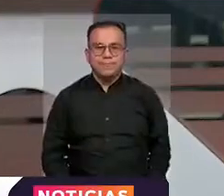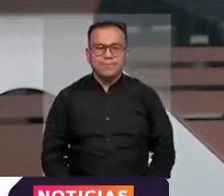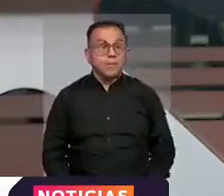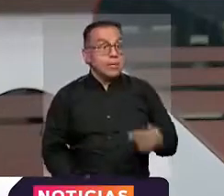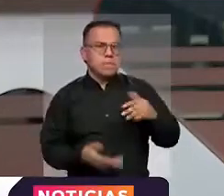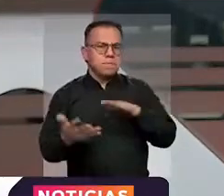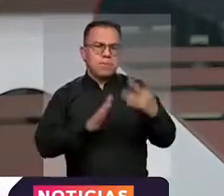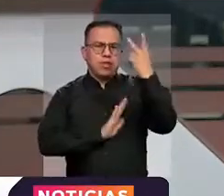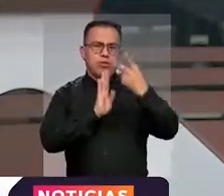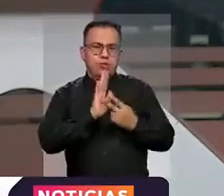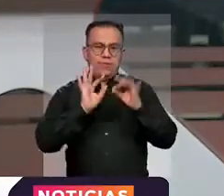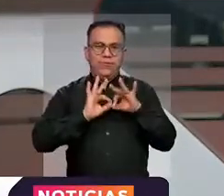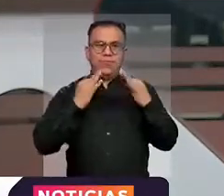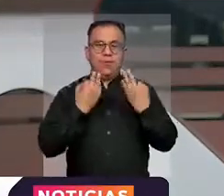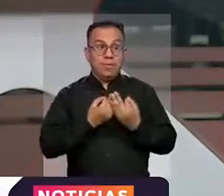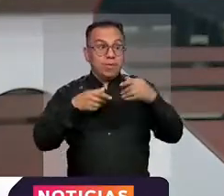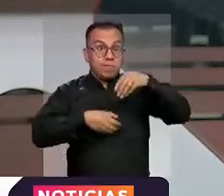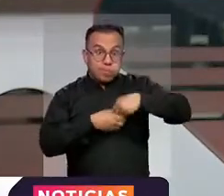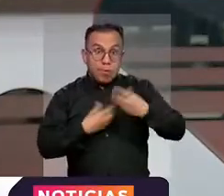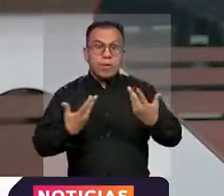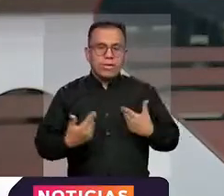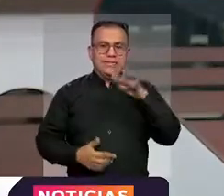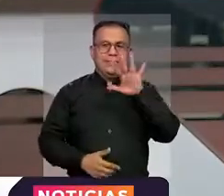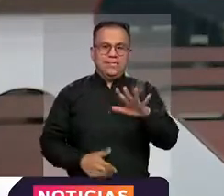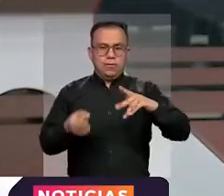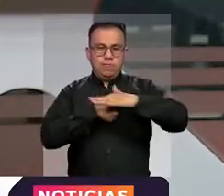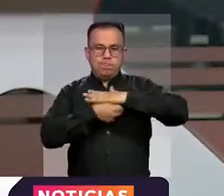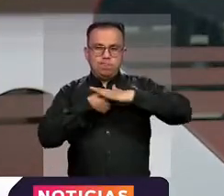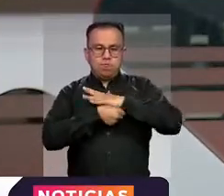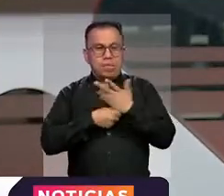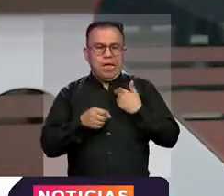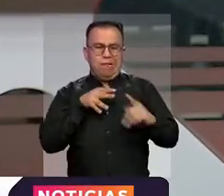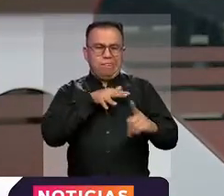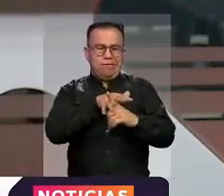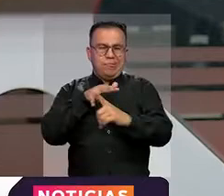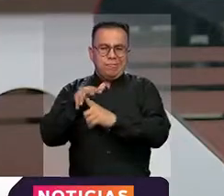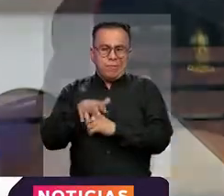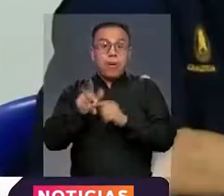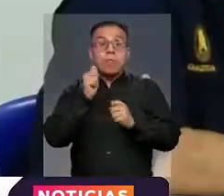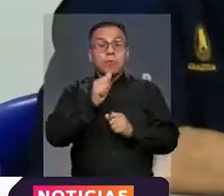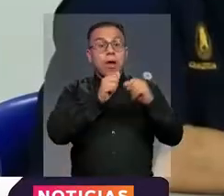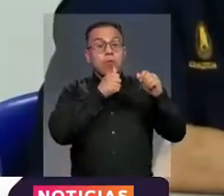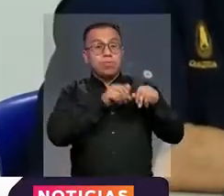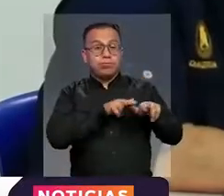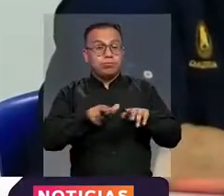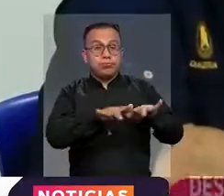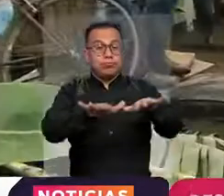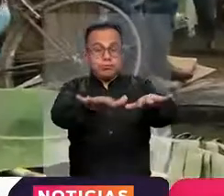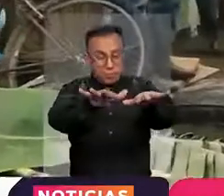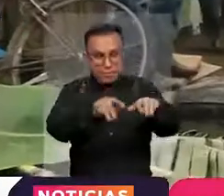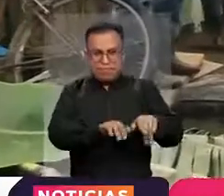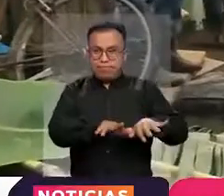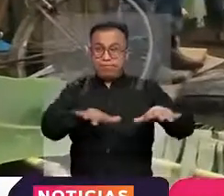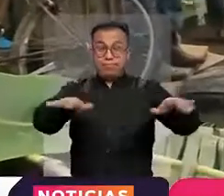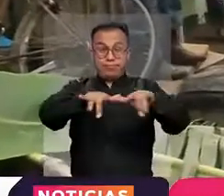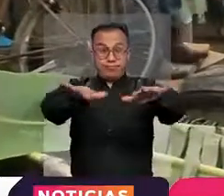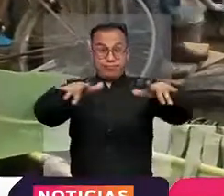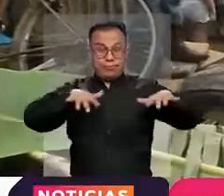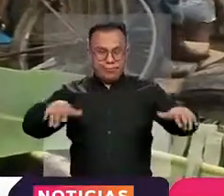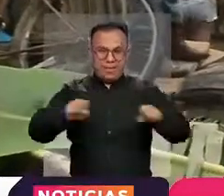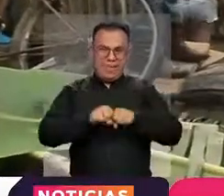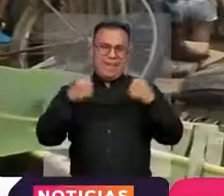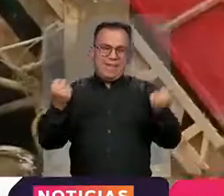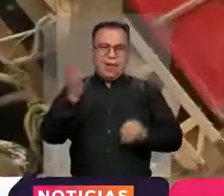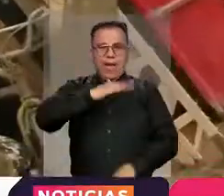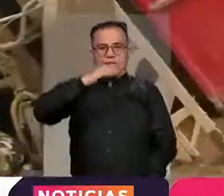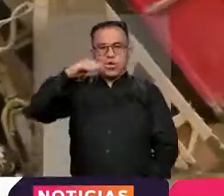Y cerca de 2.000 familias, entre las que habitan 5 barrios, se encuentran damnificadas a causa del desbordamiento del río Apartadó en ese municipio